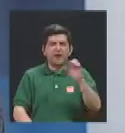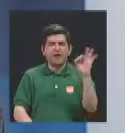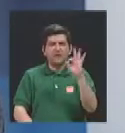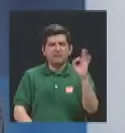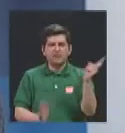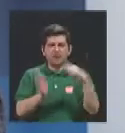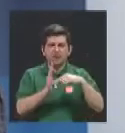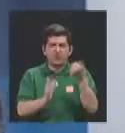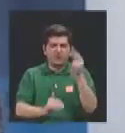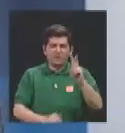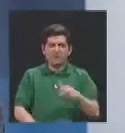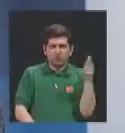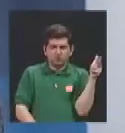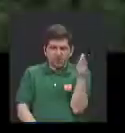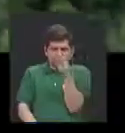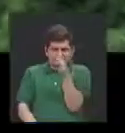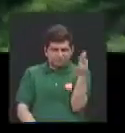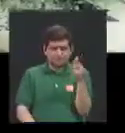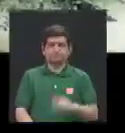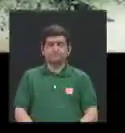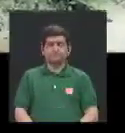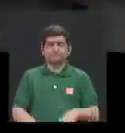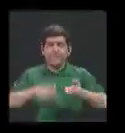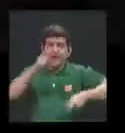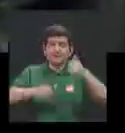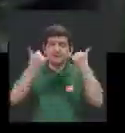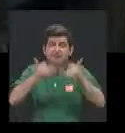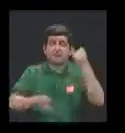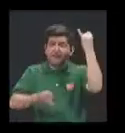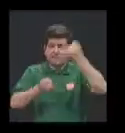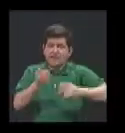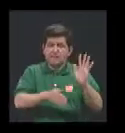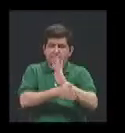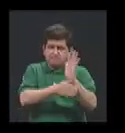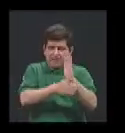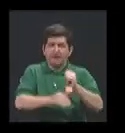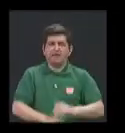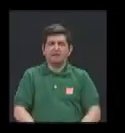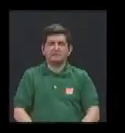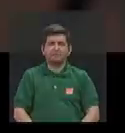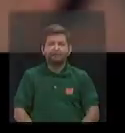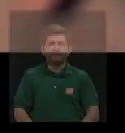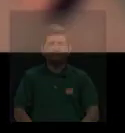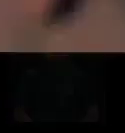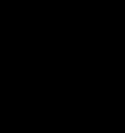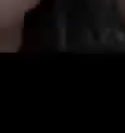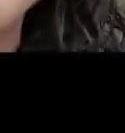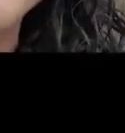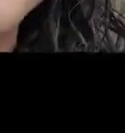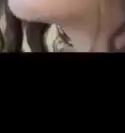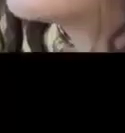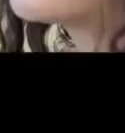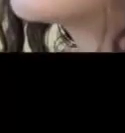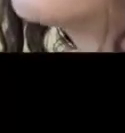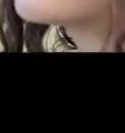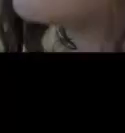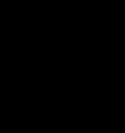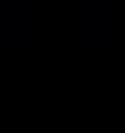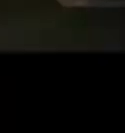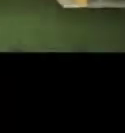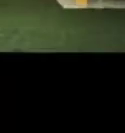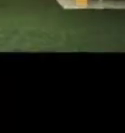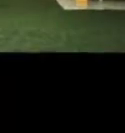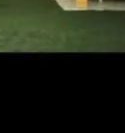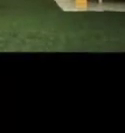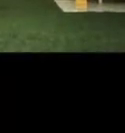enero, febrero 2012 en la filmación. Pareció broma cuando escuchaste la voz de Oxalc. Esto es lo que uno ve